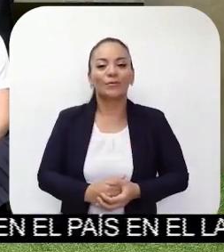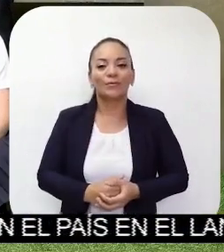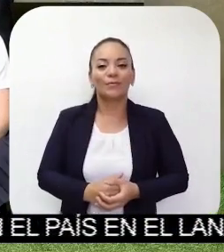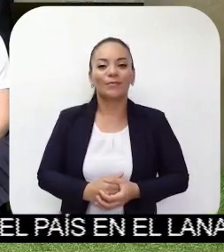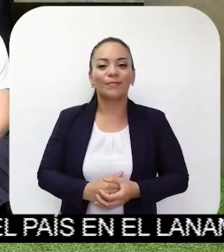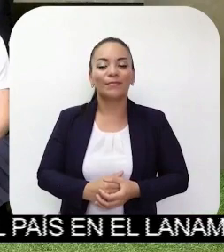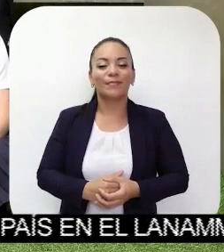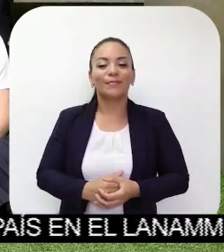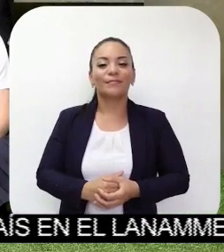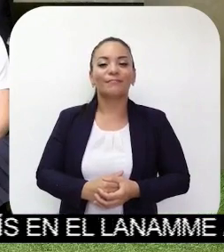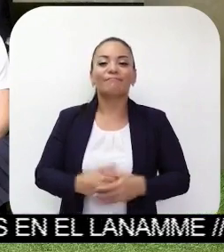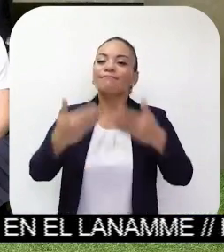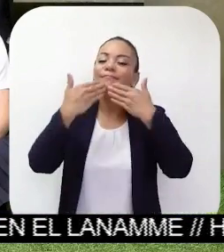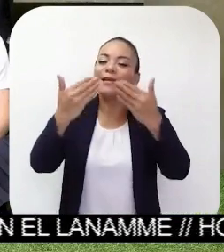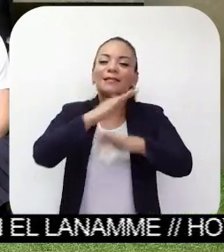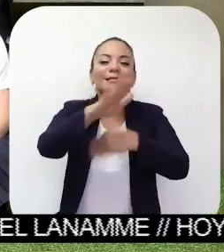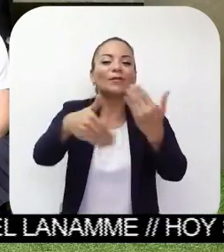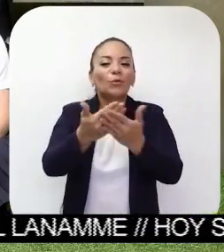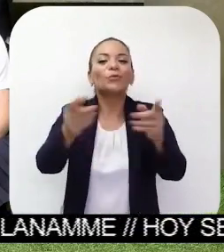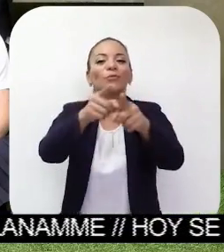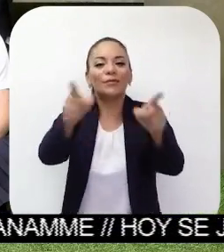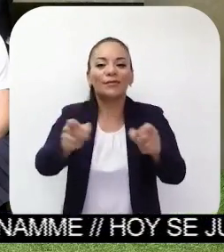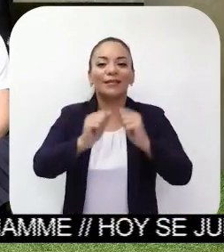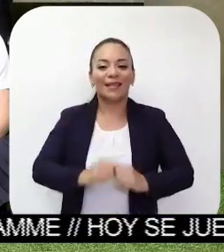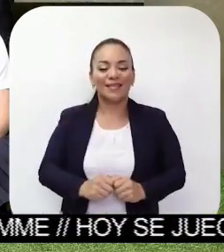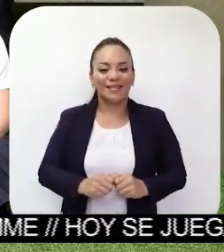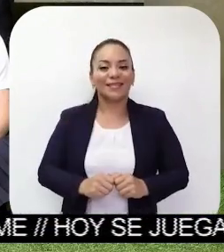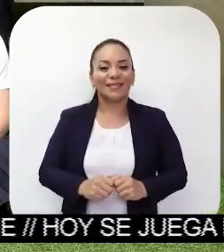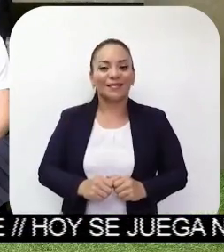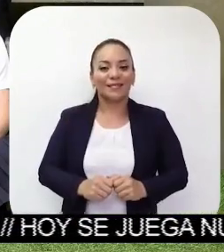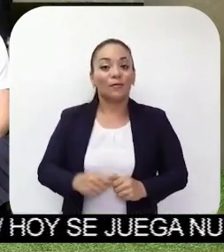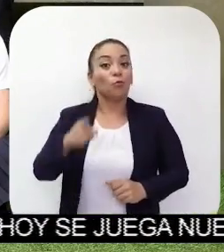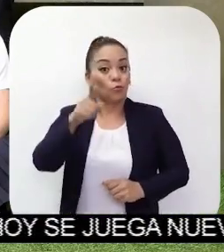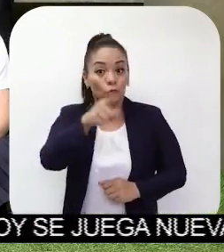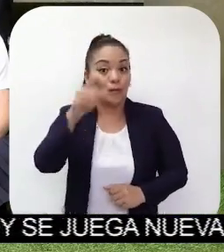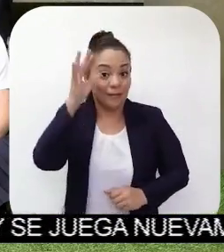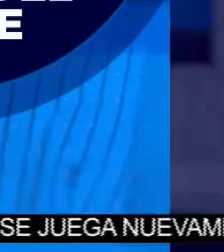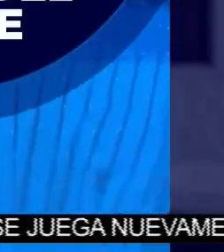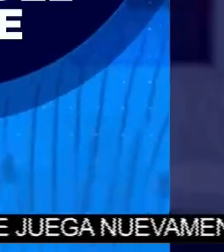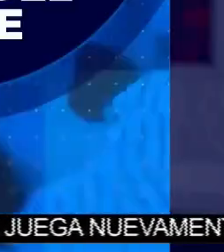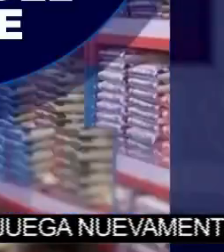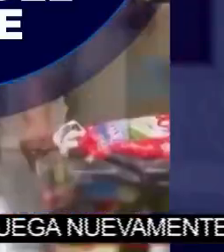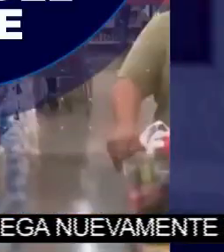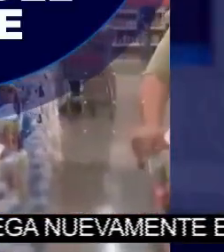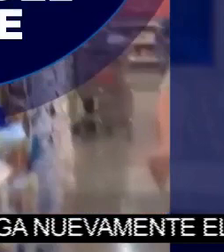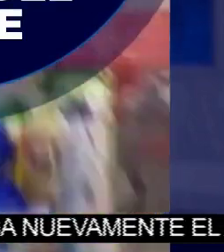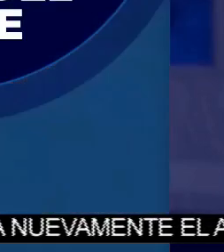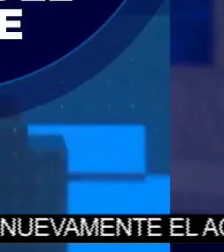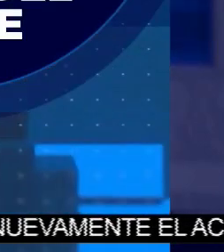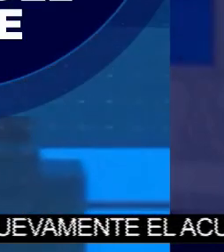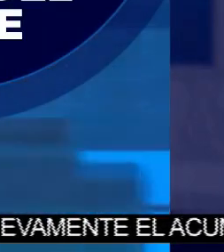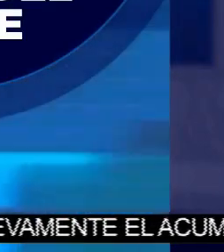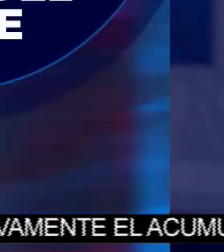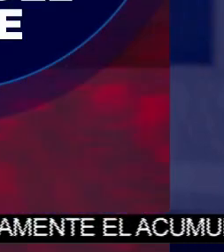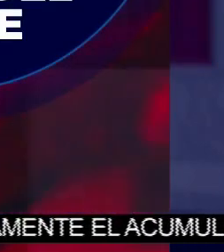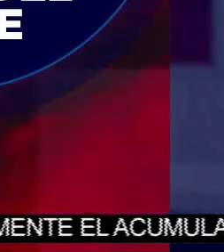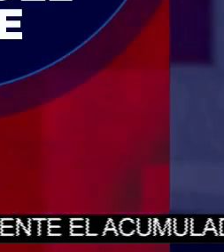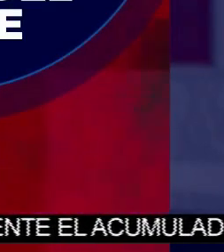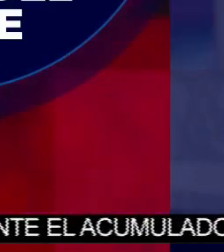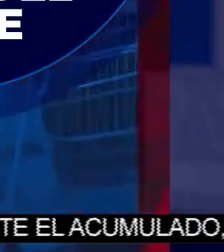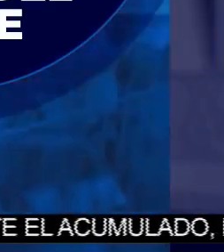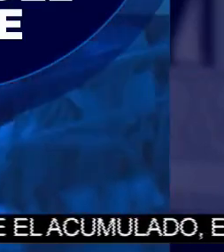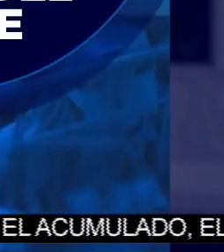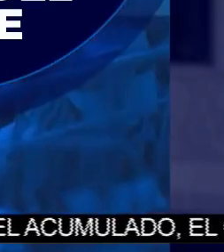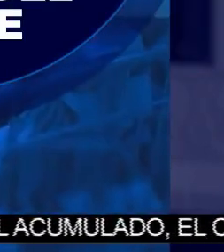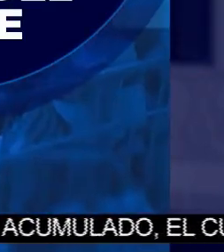Pública. Gracias a todos ustedes por creer en la democracia. El área de salud de Cartago realizará durante